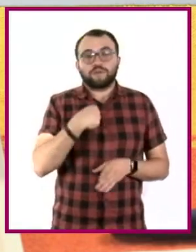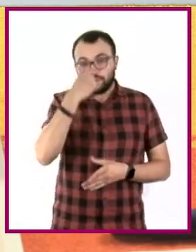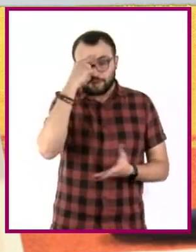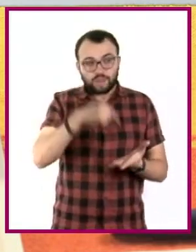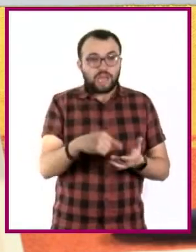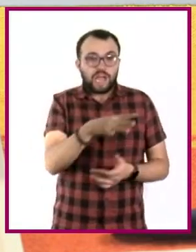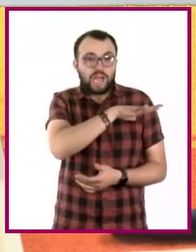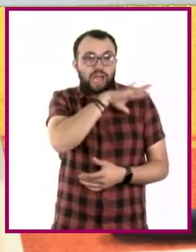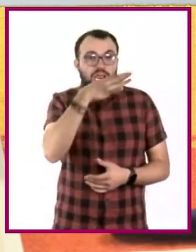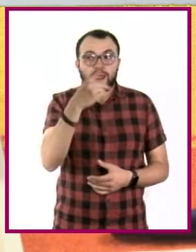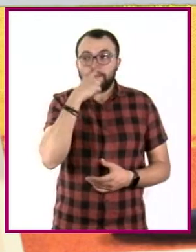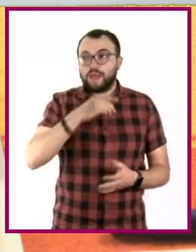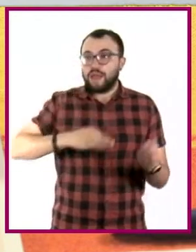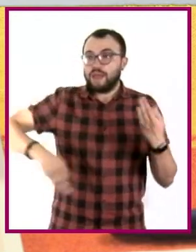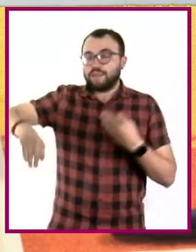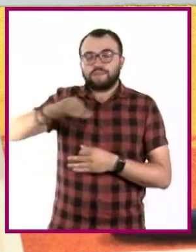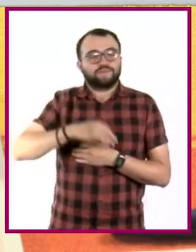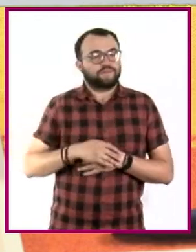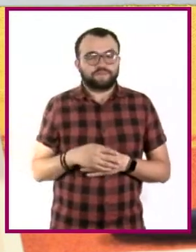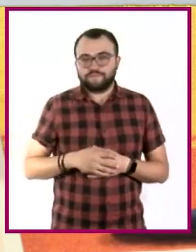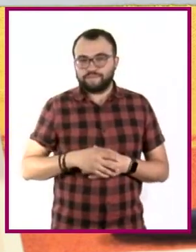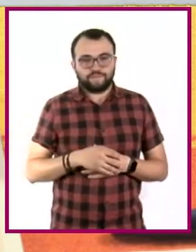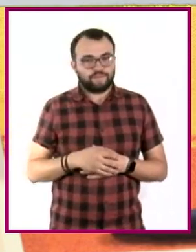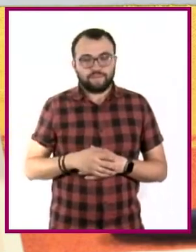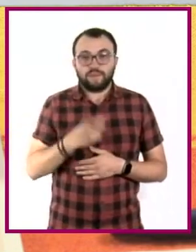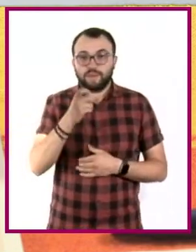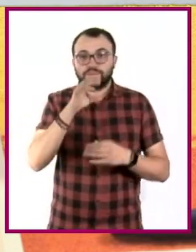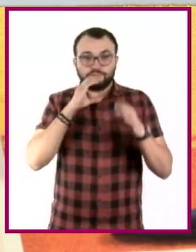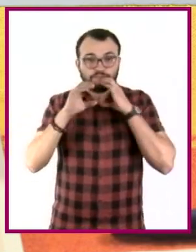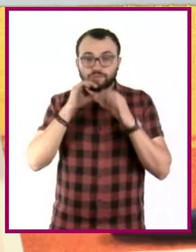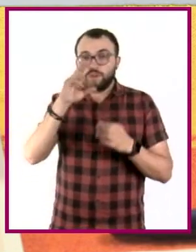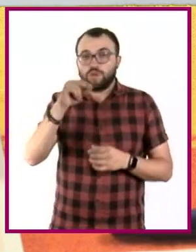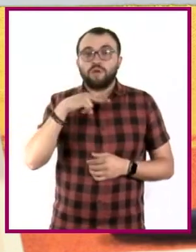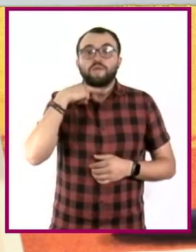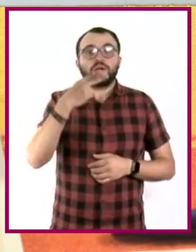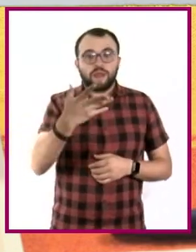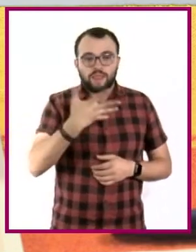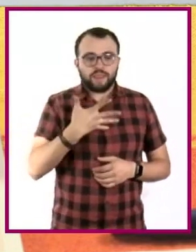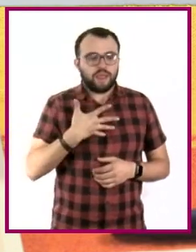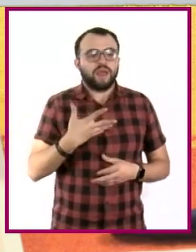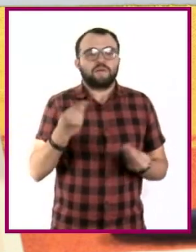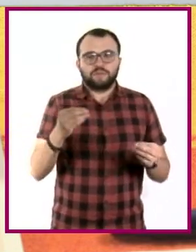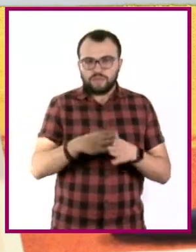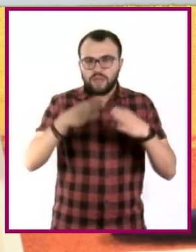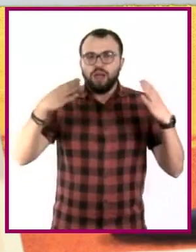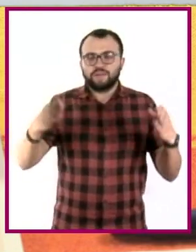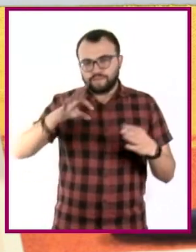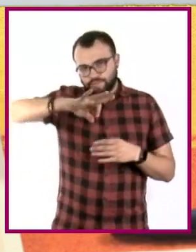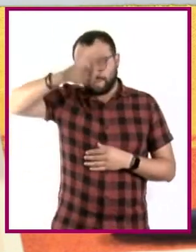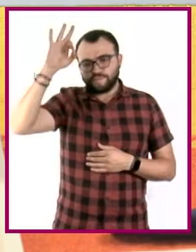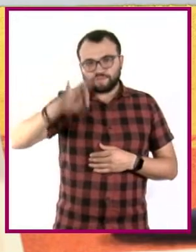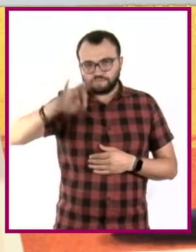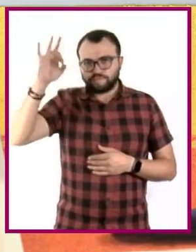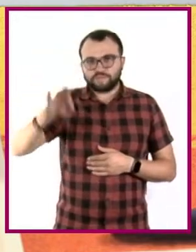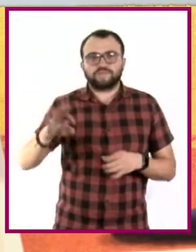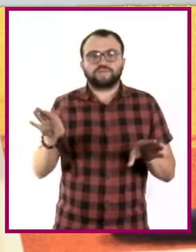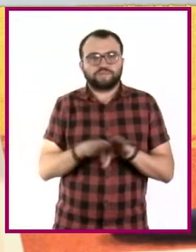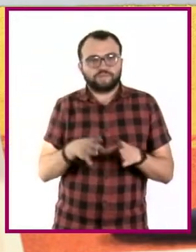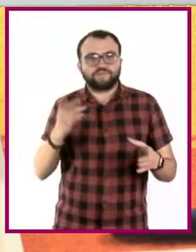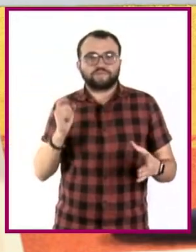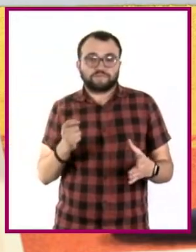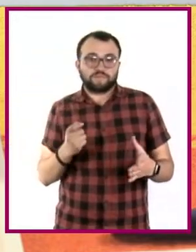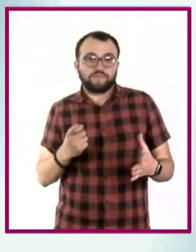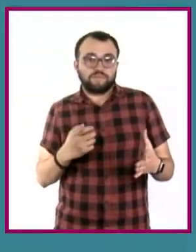generalizarla. Sí que la comunicación no verbal tiene un gran porcentaje de impacto en